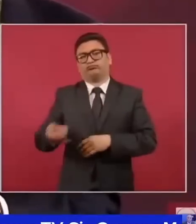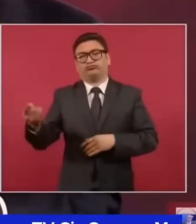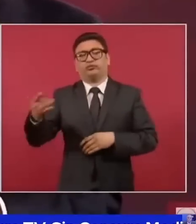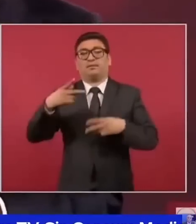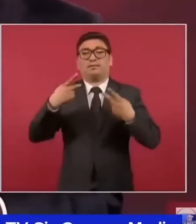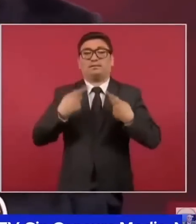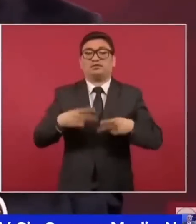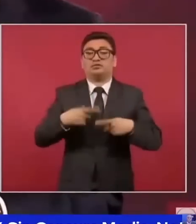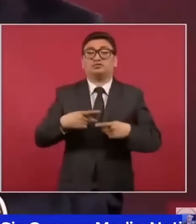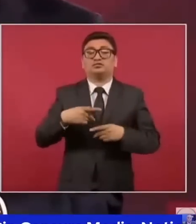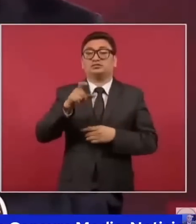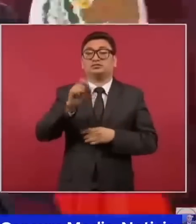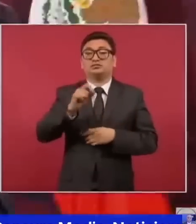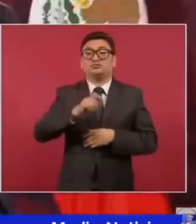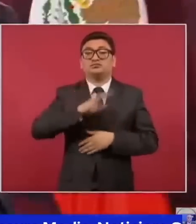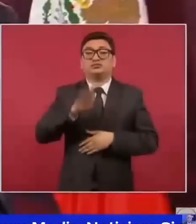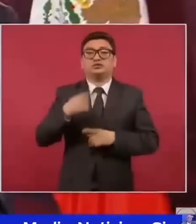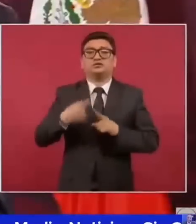de migrantes.